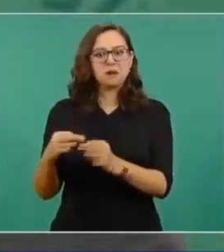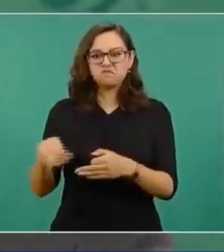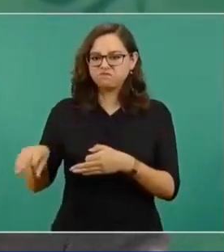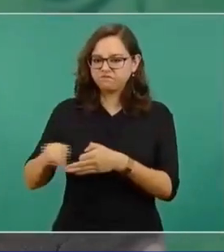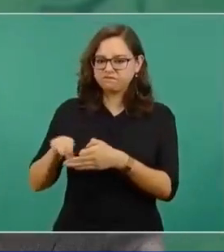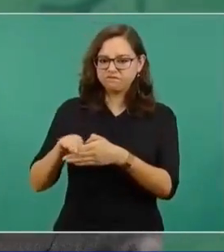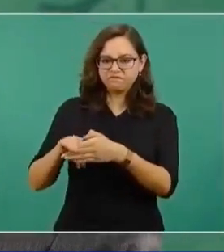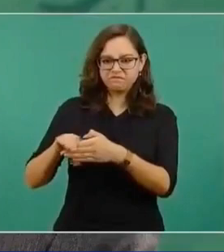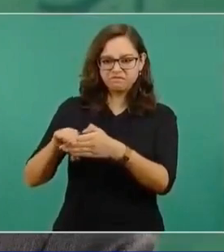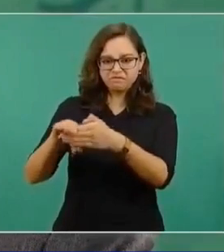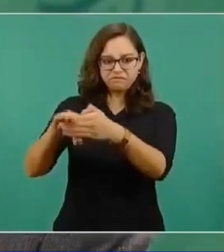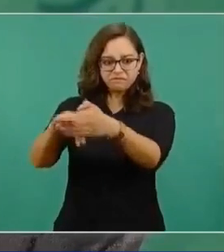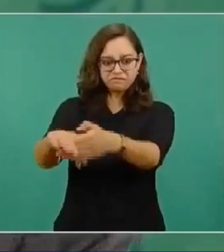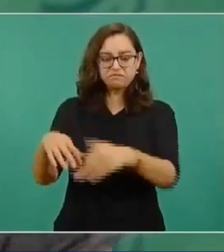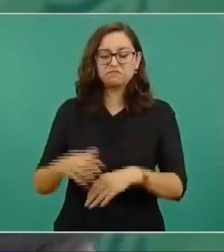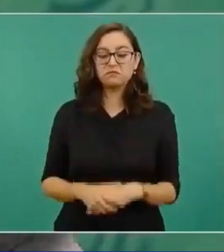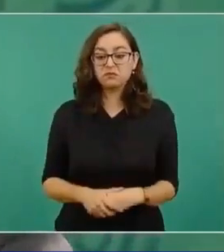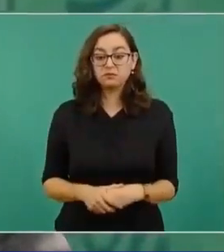haber